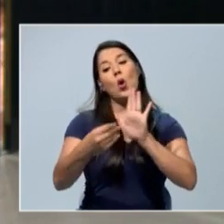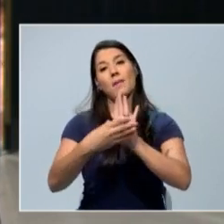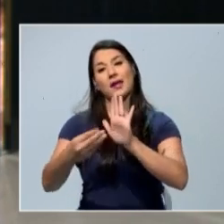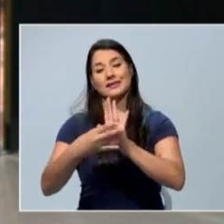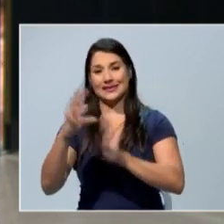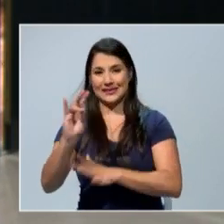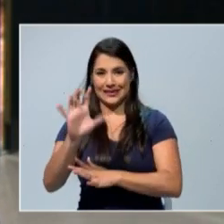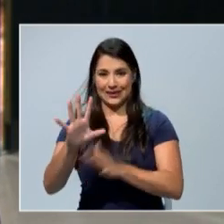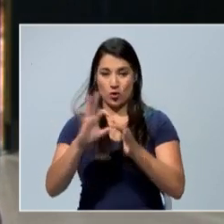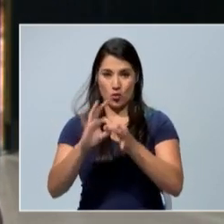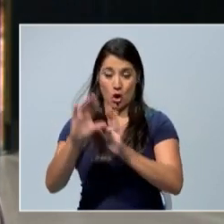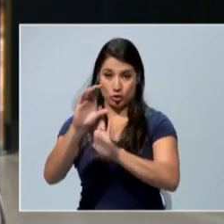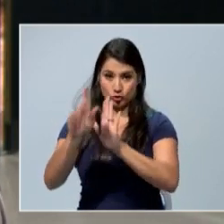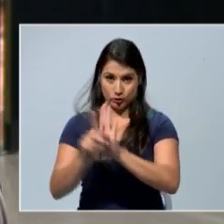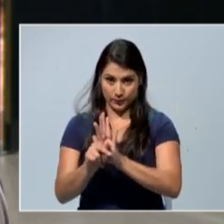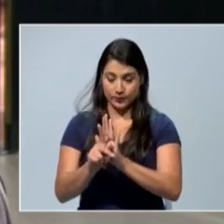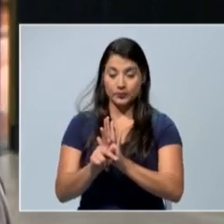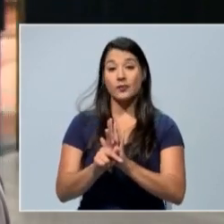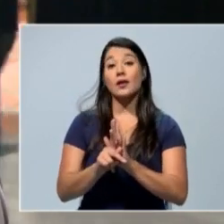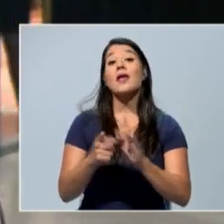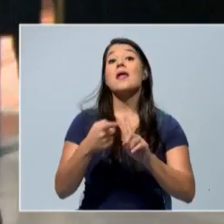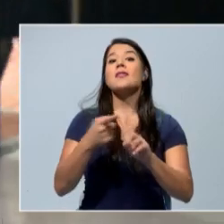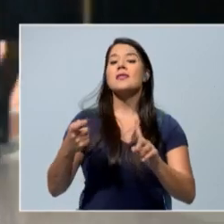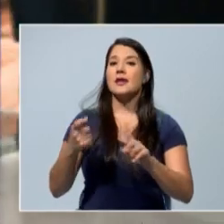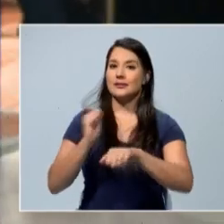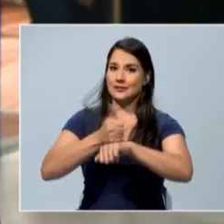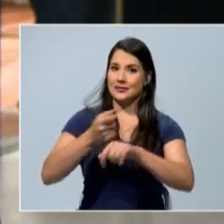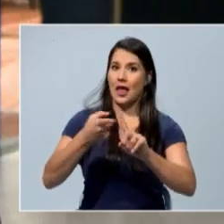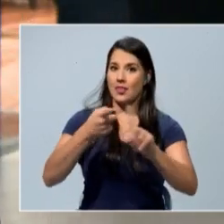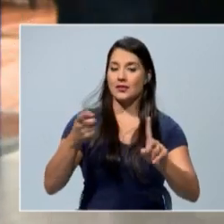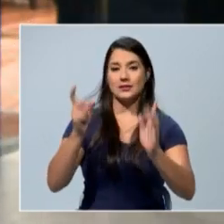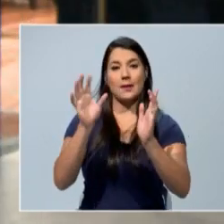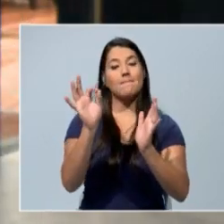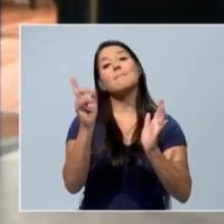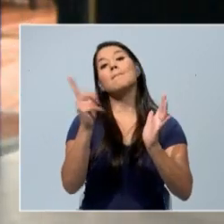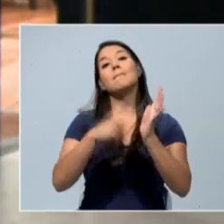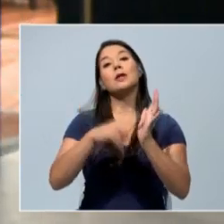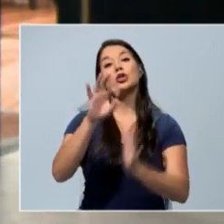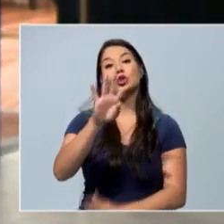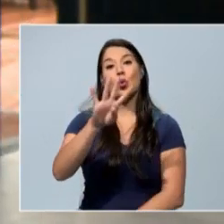la Constitución Política de 1949, y pues